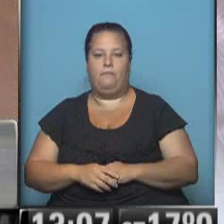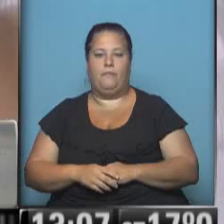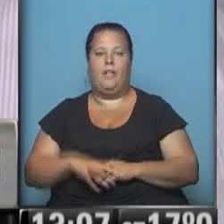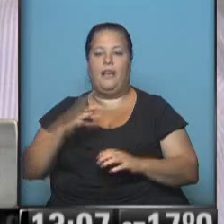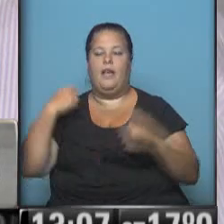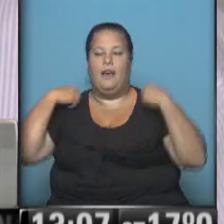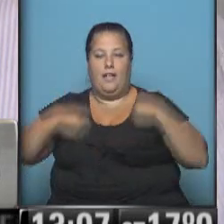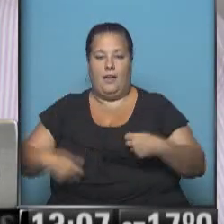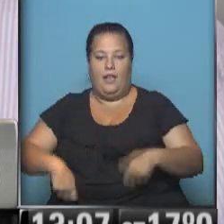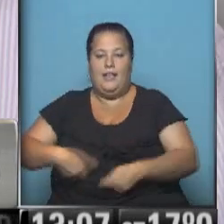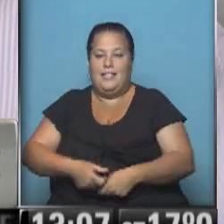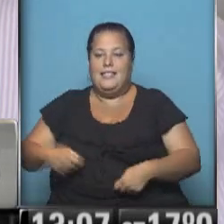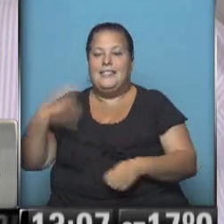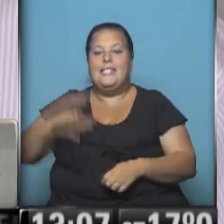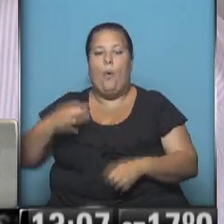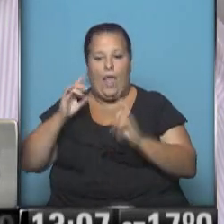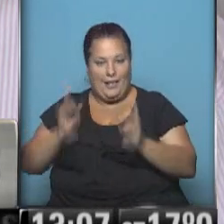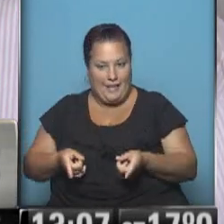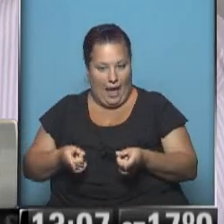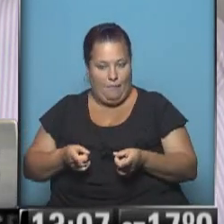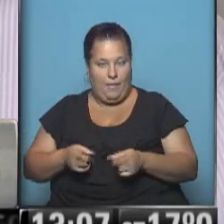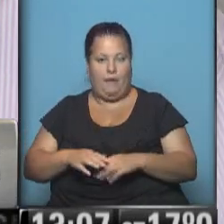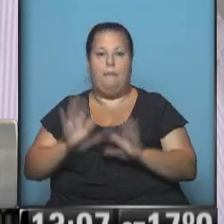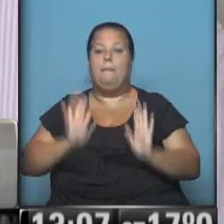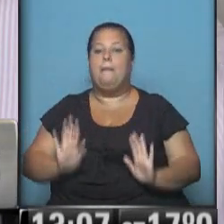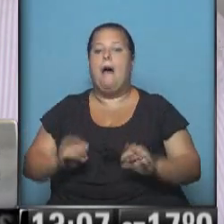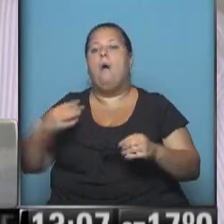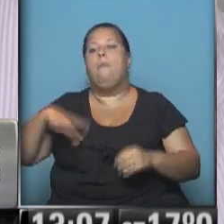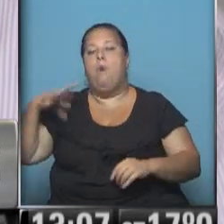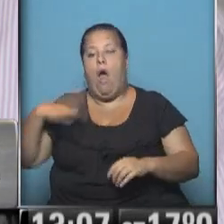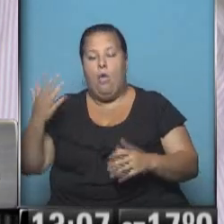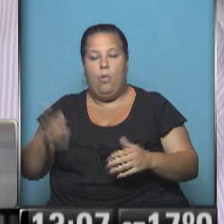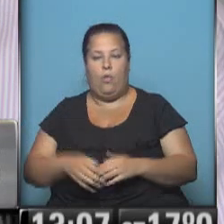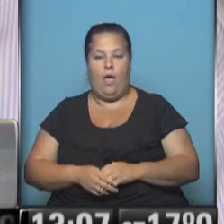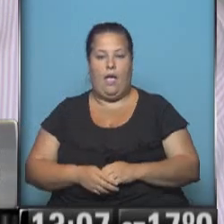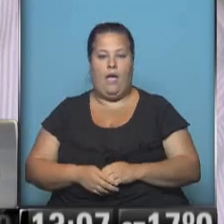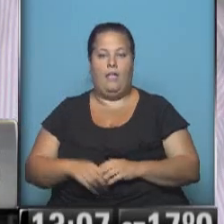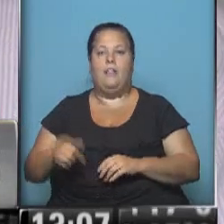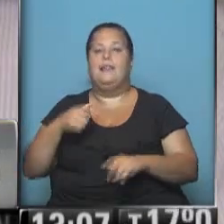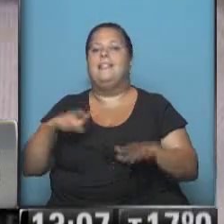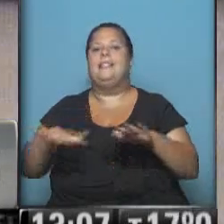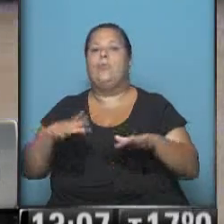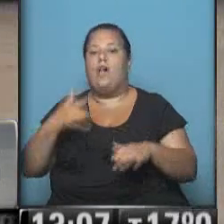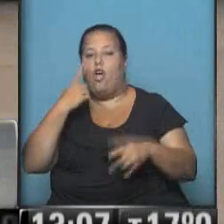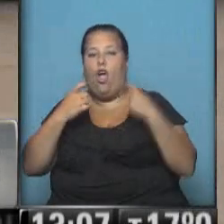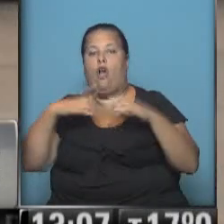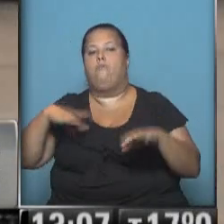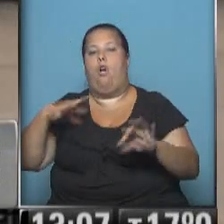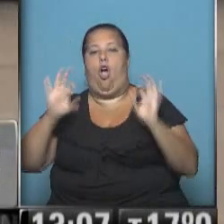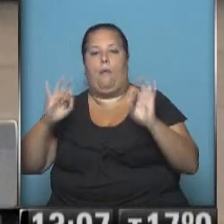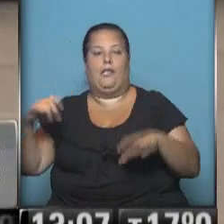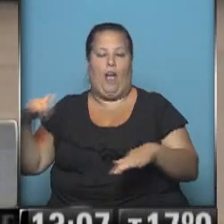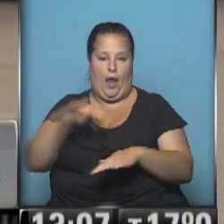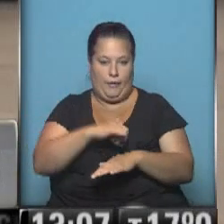sus arneses o cintos de seguridad también colocados para poder estar, digamos, en una situación de control absoluto del